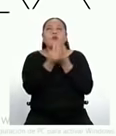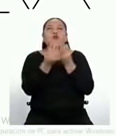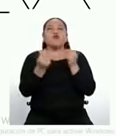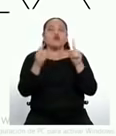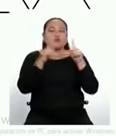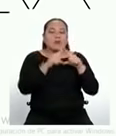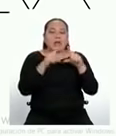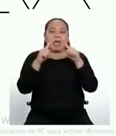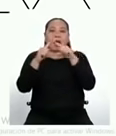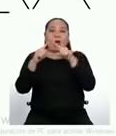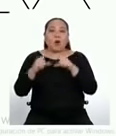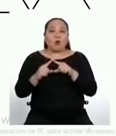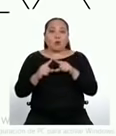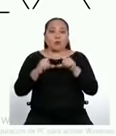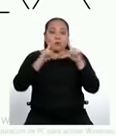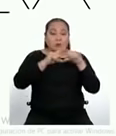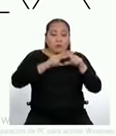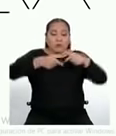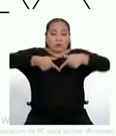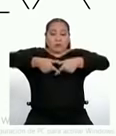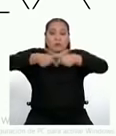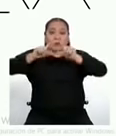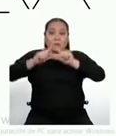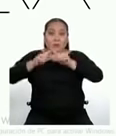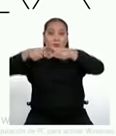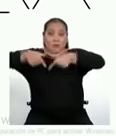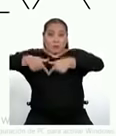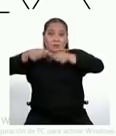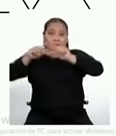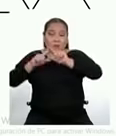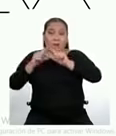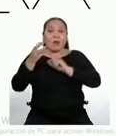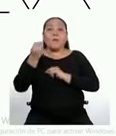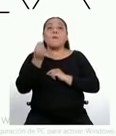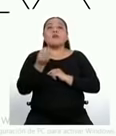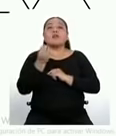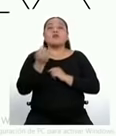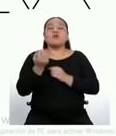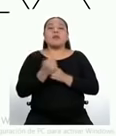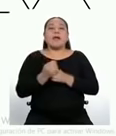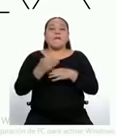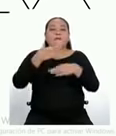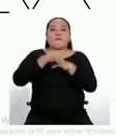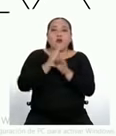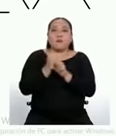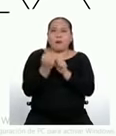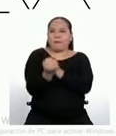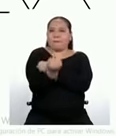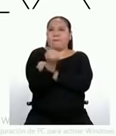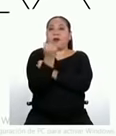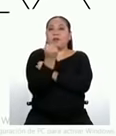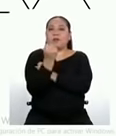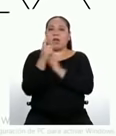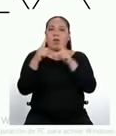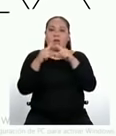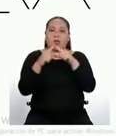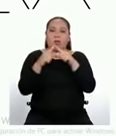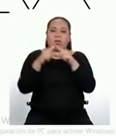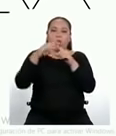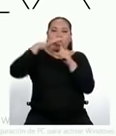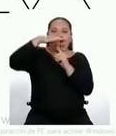por qué? Porque como es una figura sumamente rígida y que no va a perder su